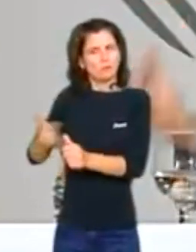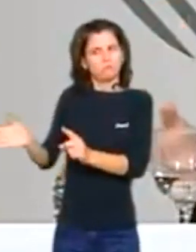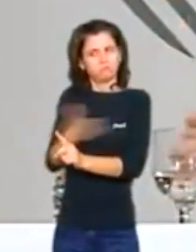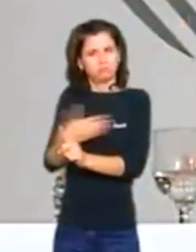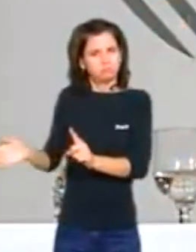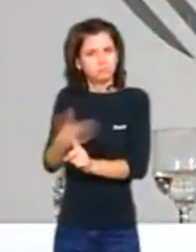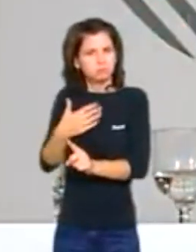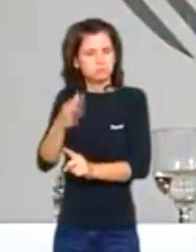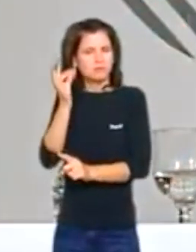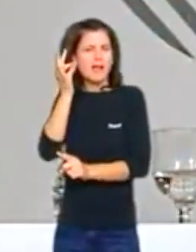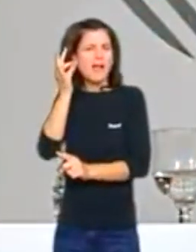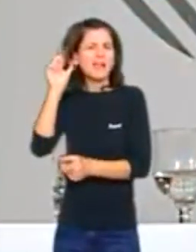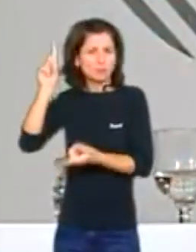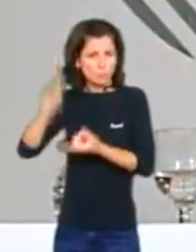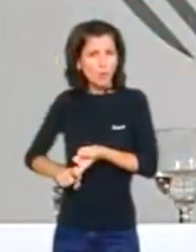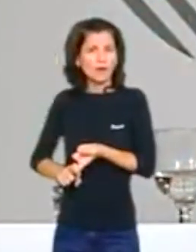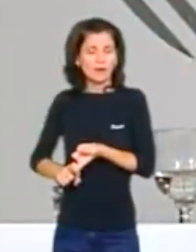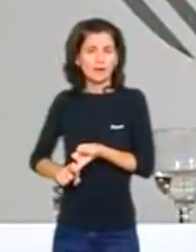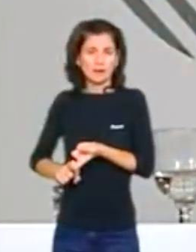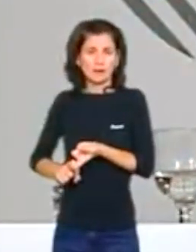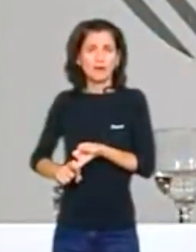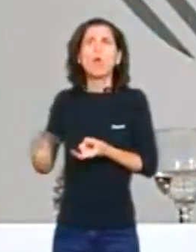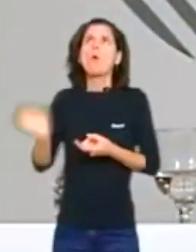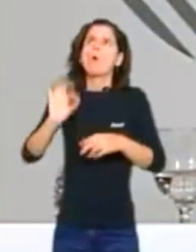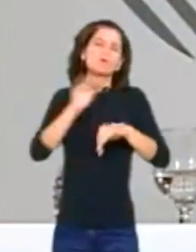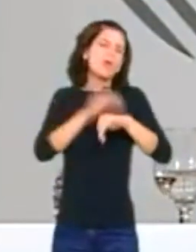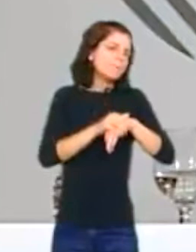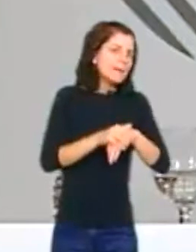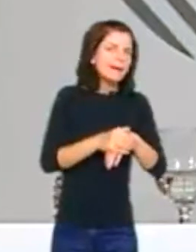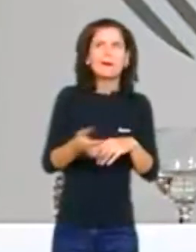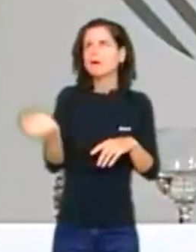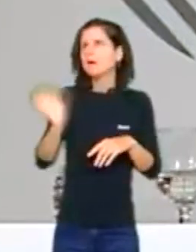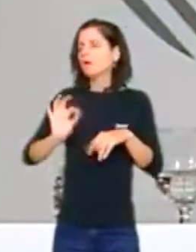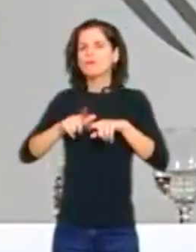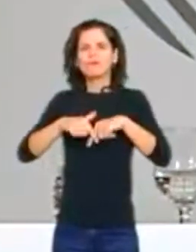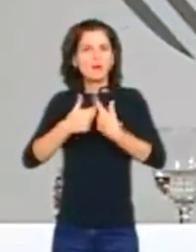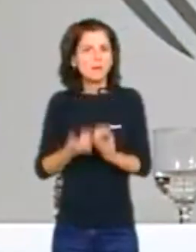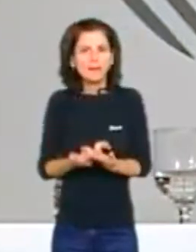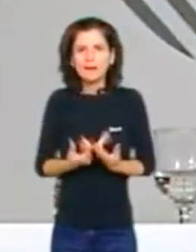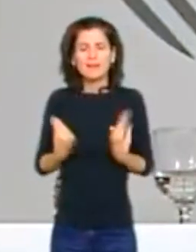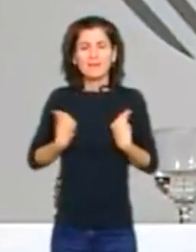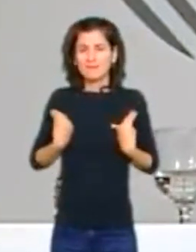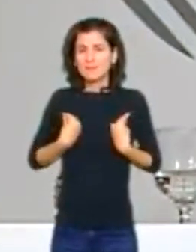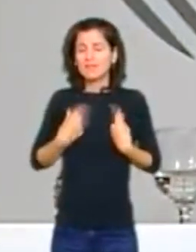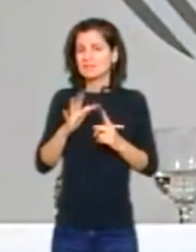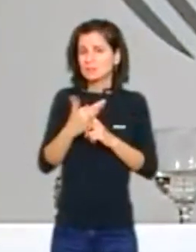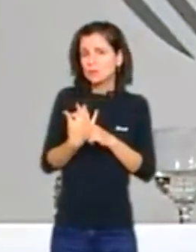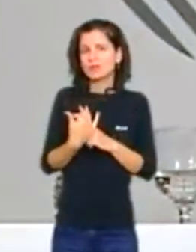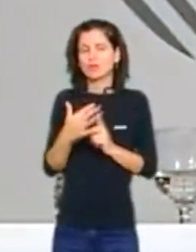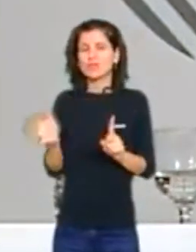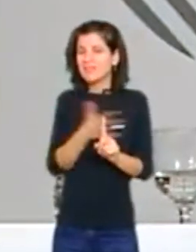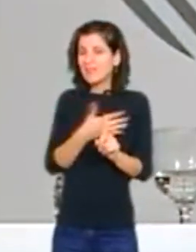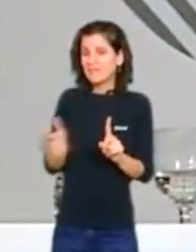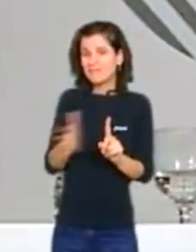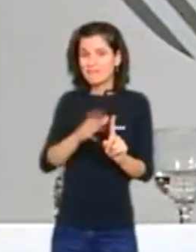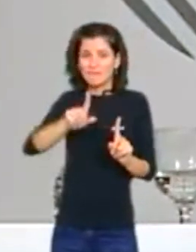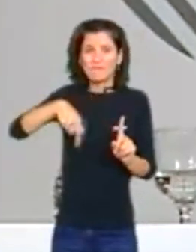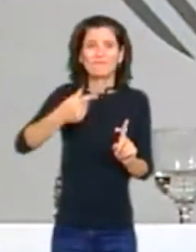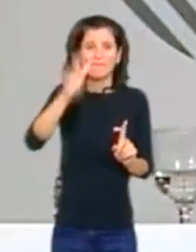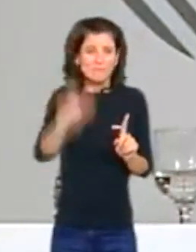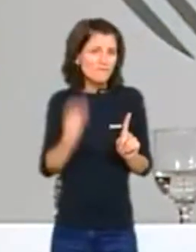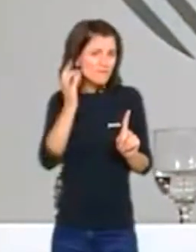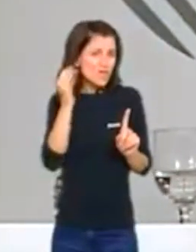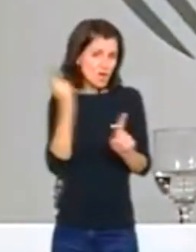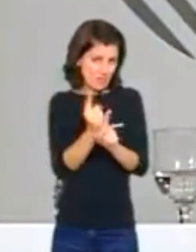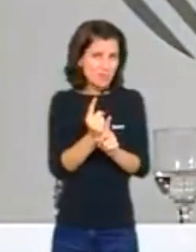de género, cuando alguien es consciente que tiene una amiga, un familiar que vive en una situación de violencia de género, tiene que denunciar.